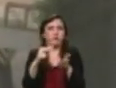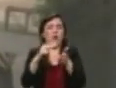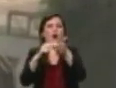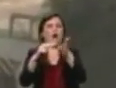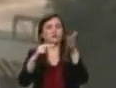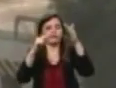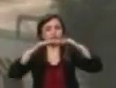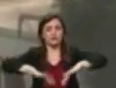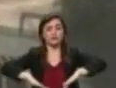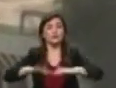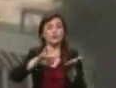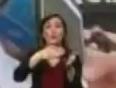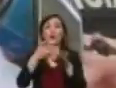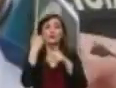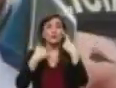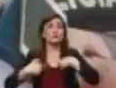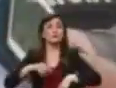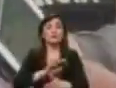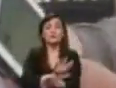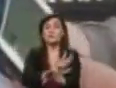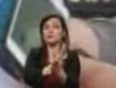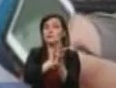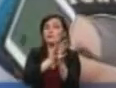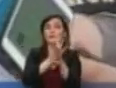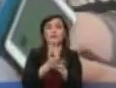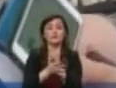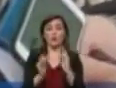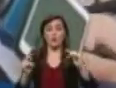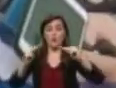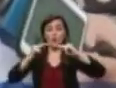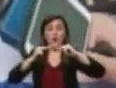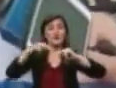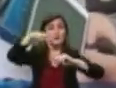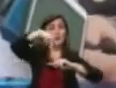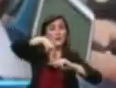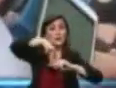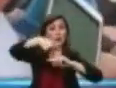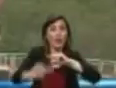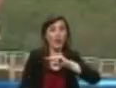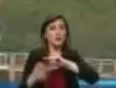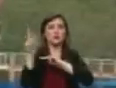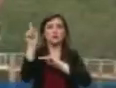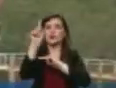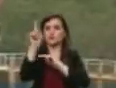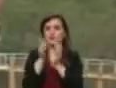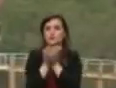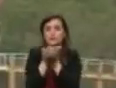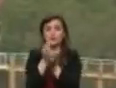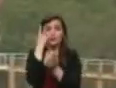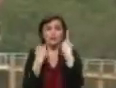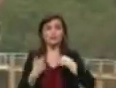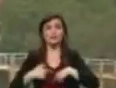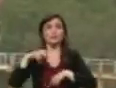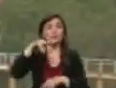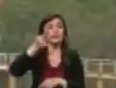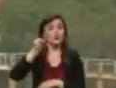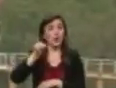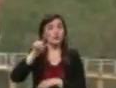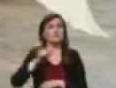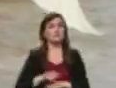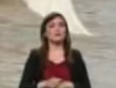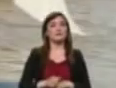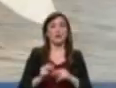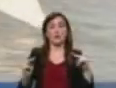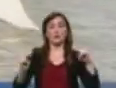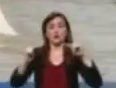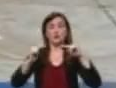accidente, no dejó muertos ni heridos. No hay gente que haya caído del puente ni accidentados en el barco. Lo que sí hay son personas atrapadas justo en la mitad,